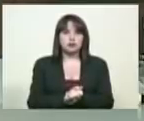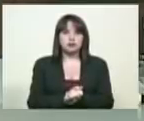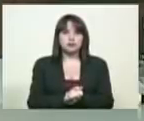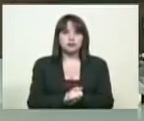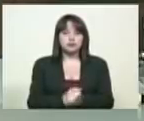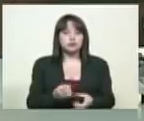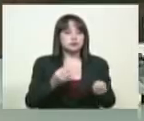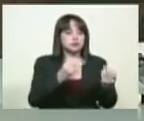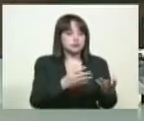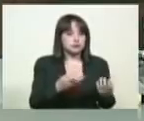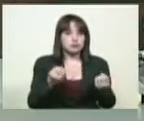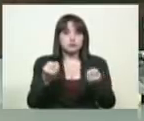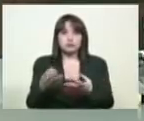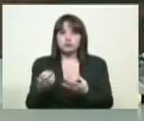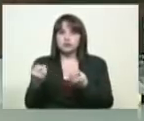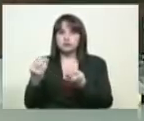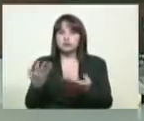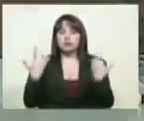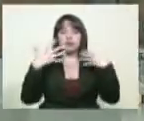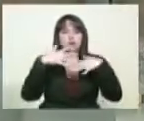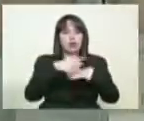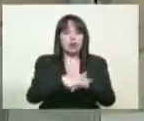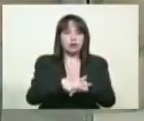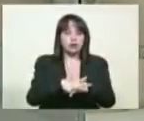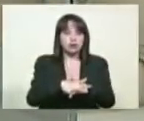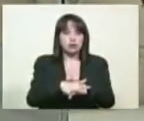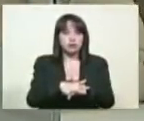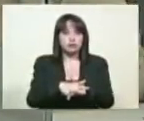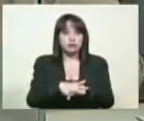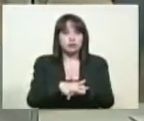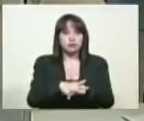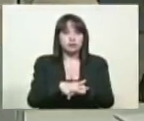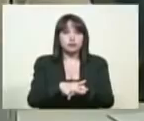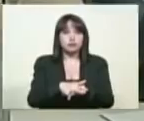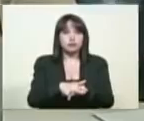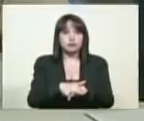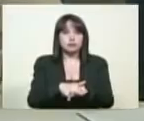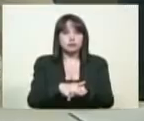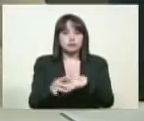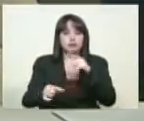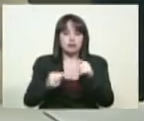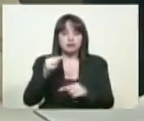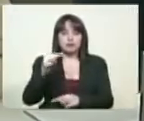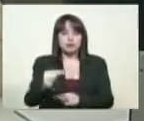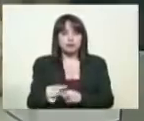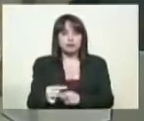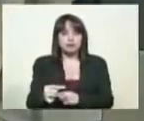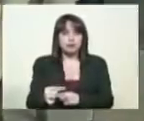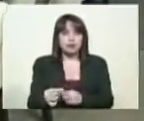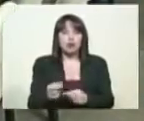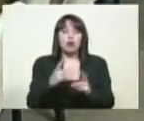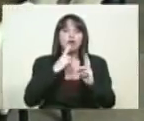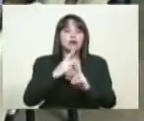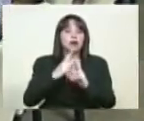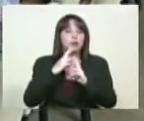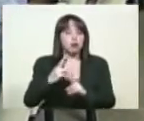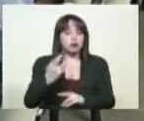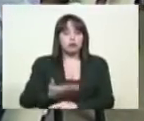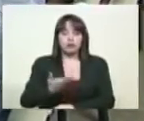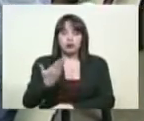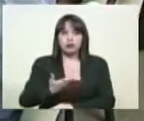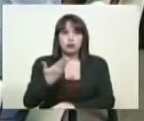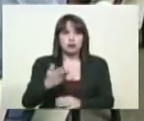entregando integrando perdón se van integrando luego en una gran respuesta global